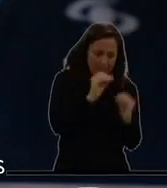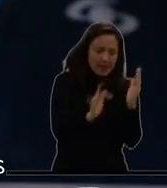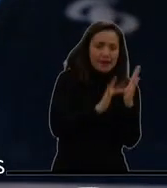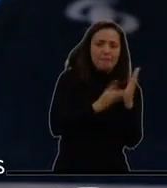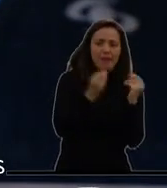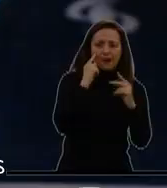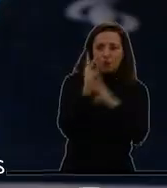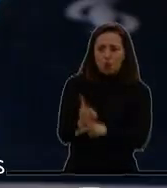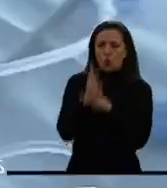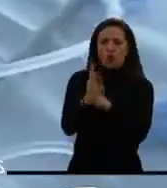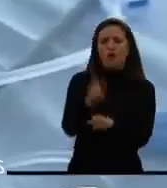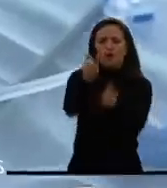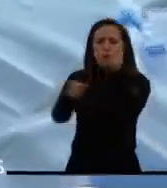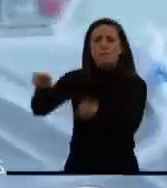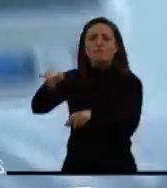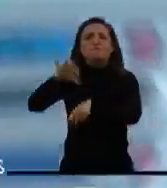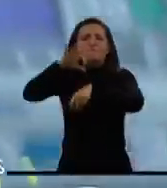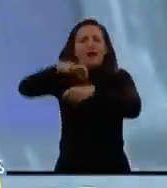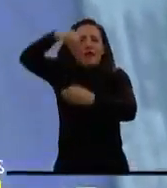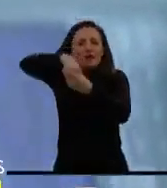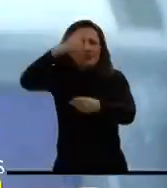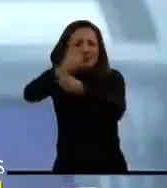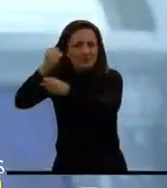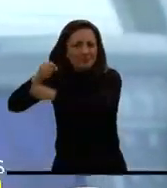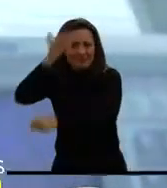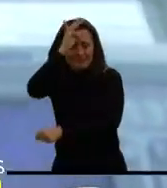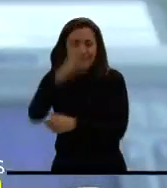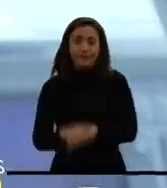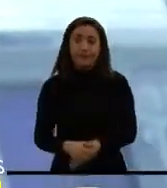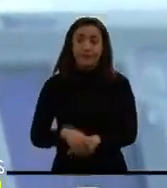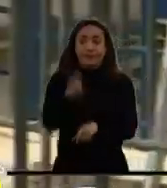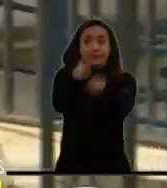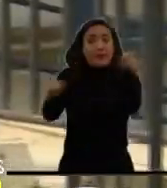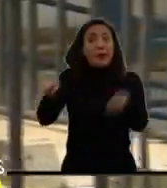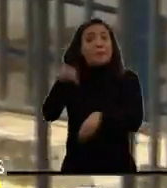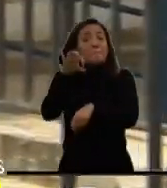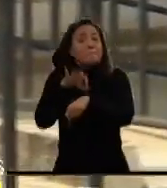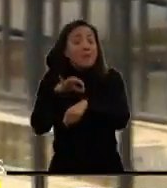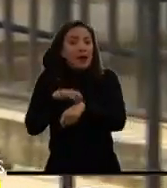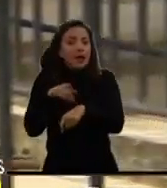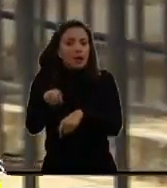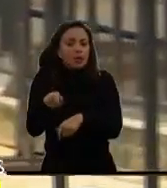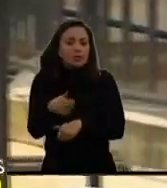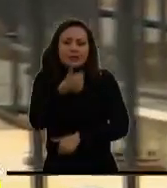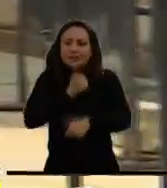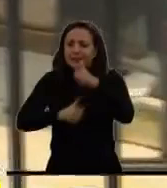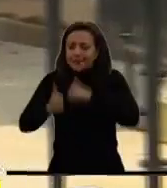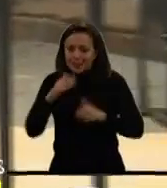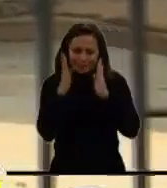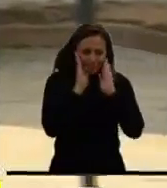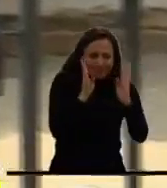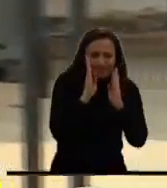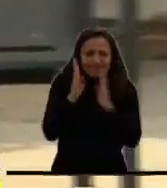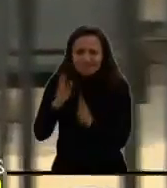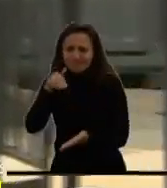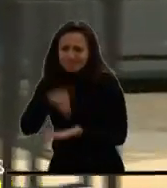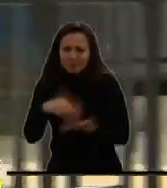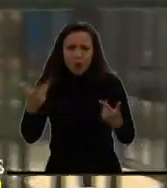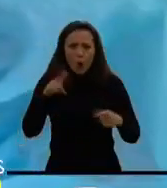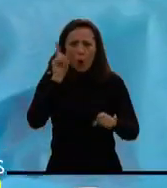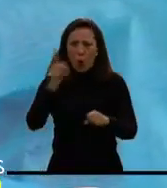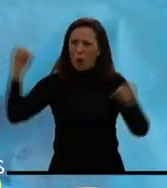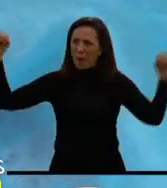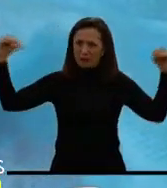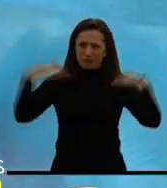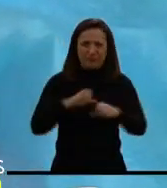médico los médicos han enfrentado la pandemia desde su llegada la mayoría siguen en pie de lucha